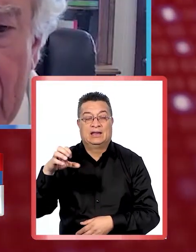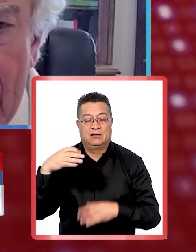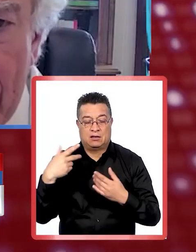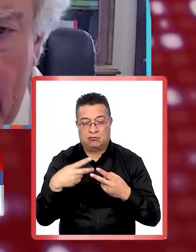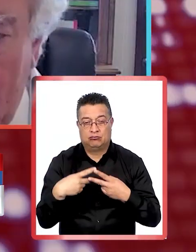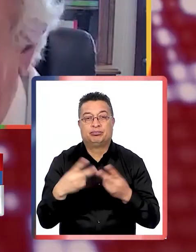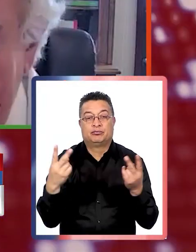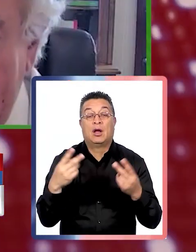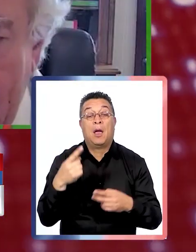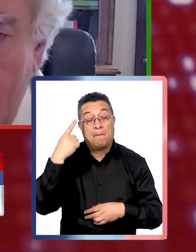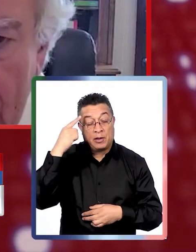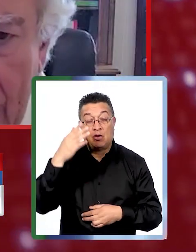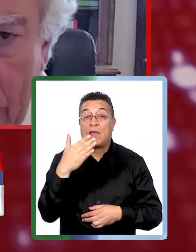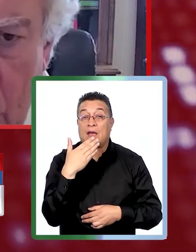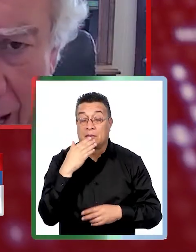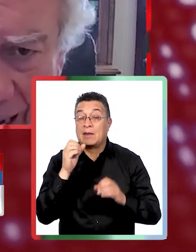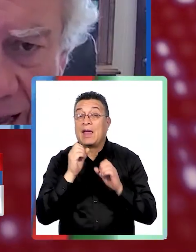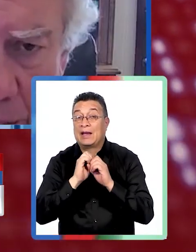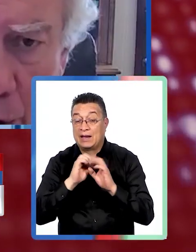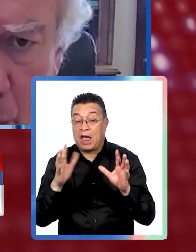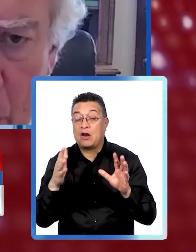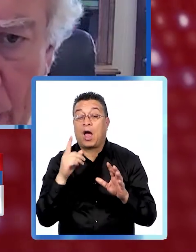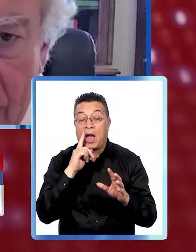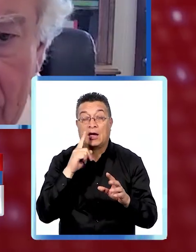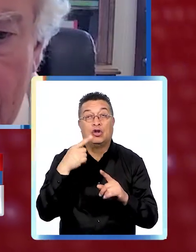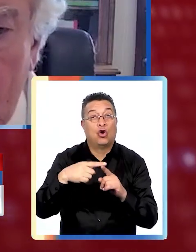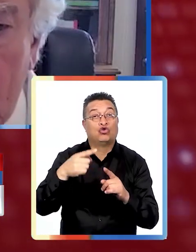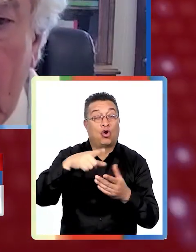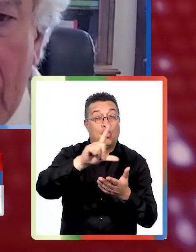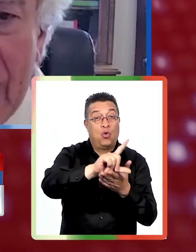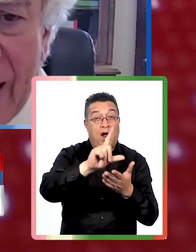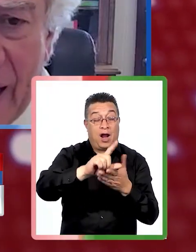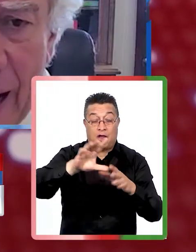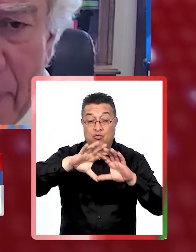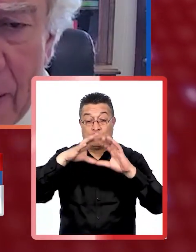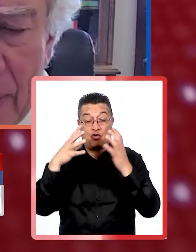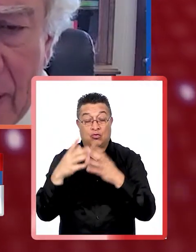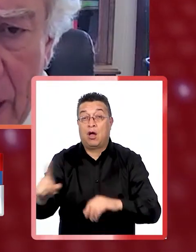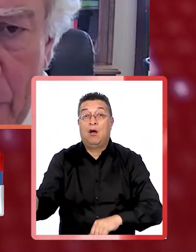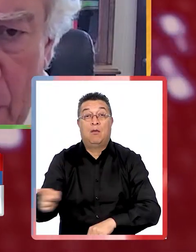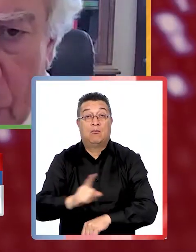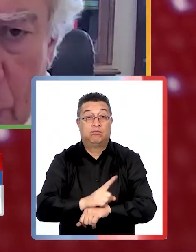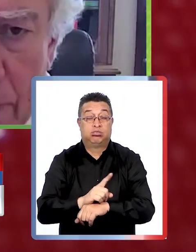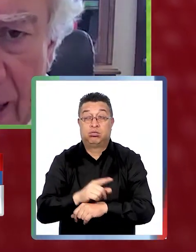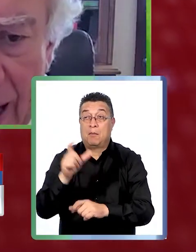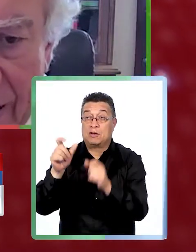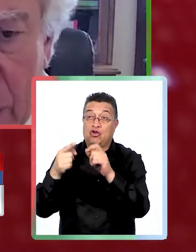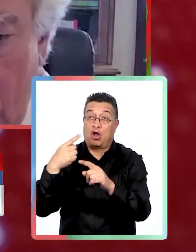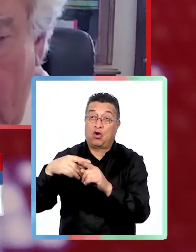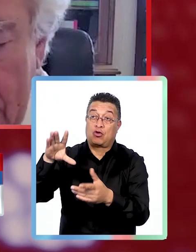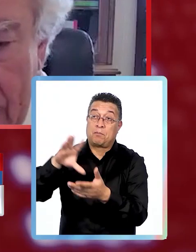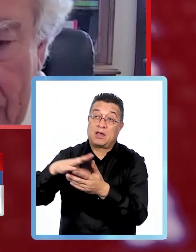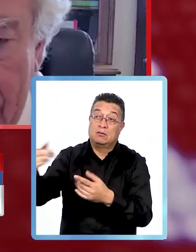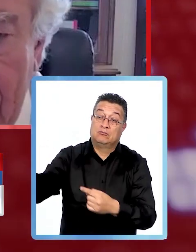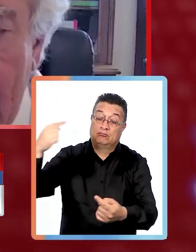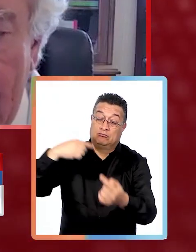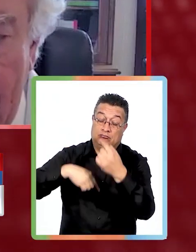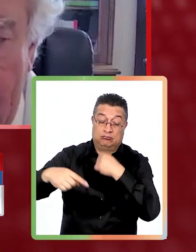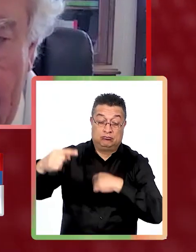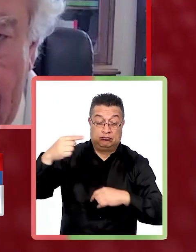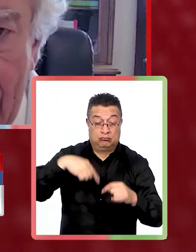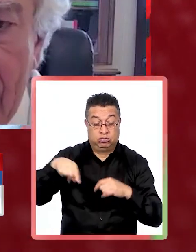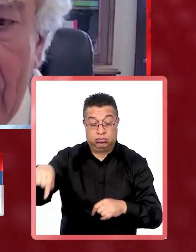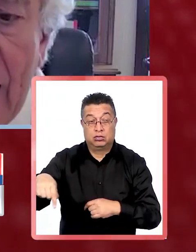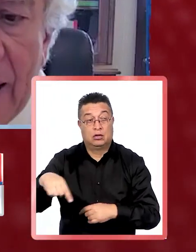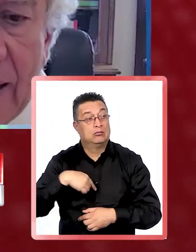Estadística. Pero también está muy claro, acá y en otros lugares del mundo, que rápidamente la población migrante o los migrantes